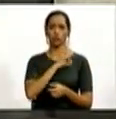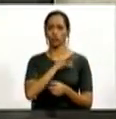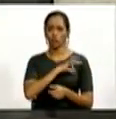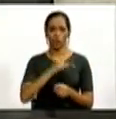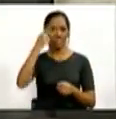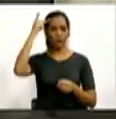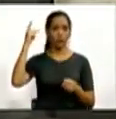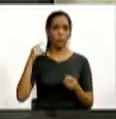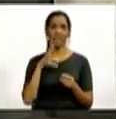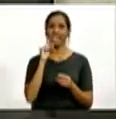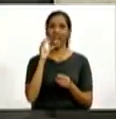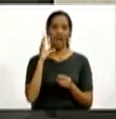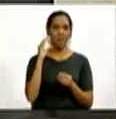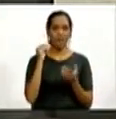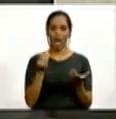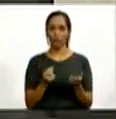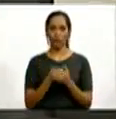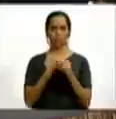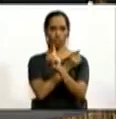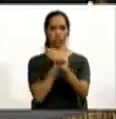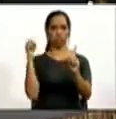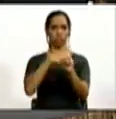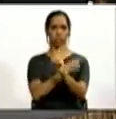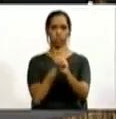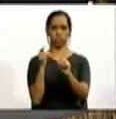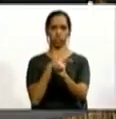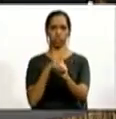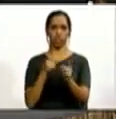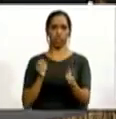porque el tipo está hablando de una cosa y termina hablando de otra. Porque